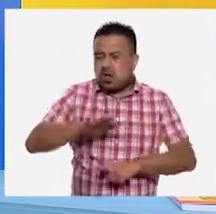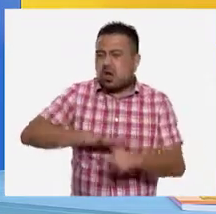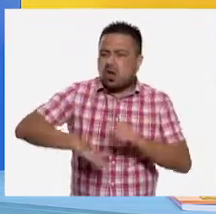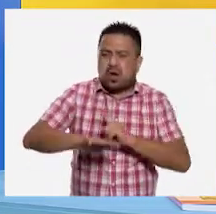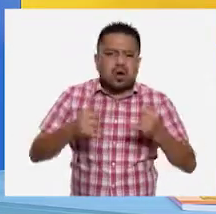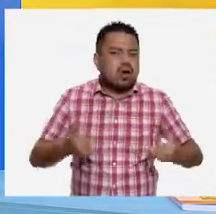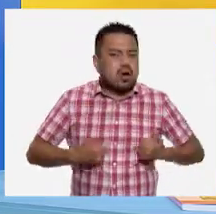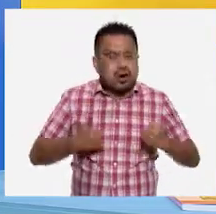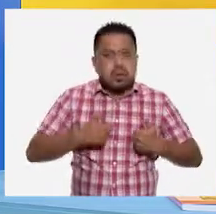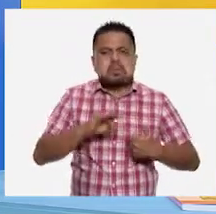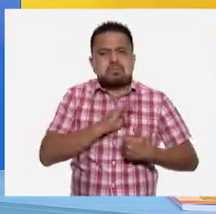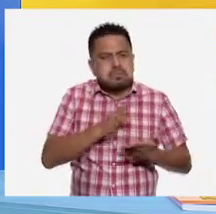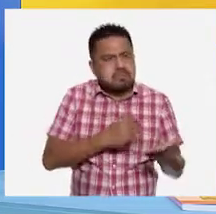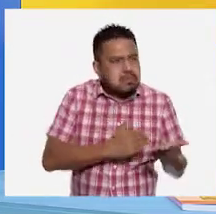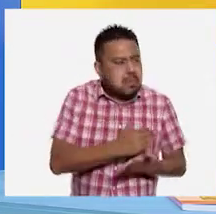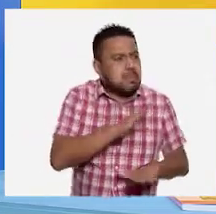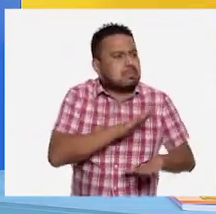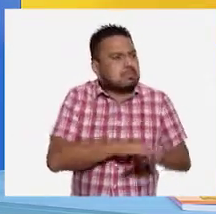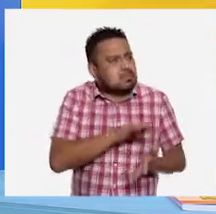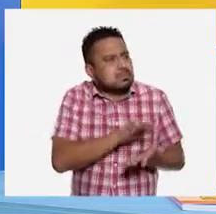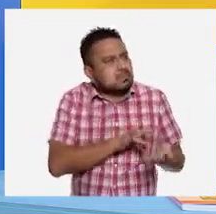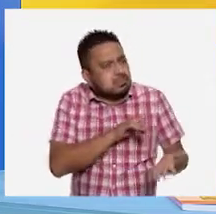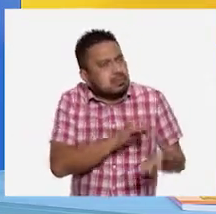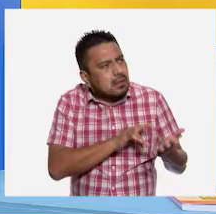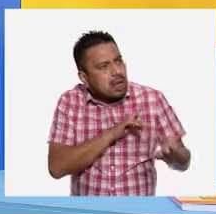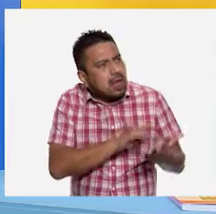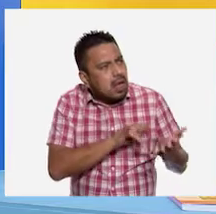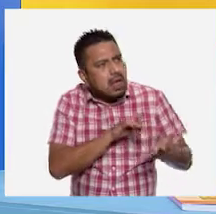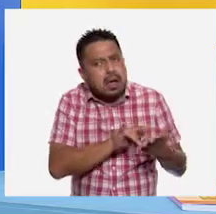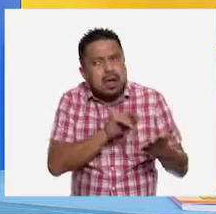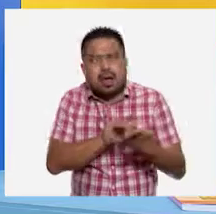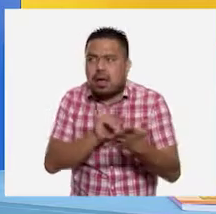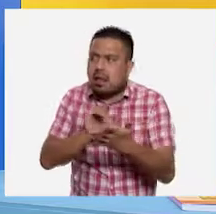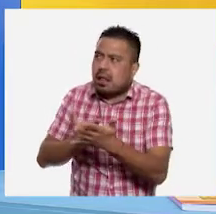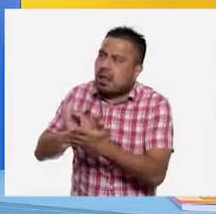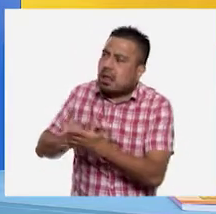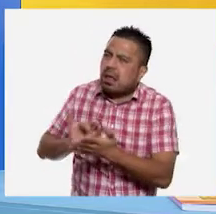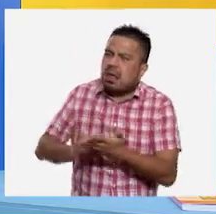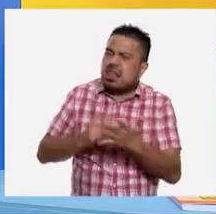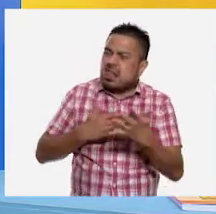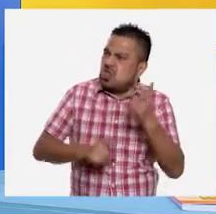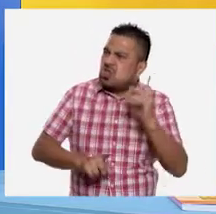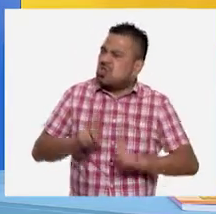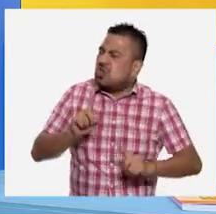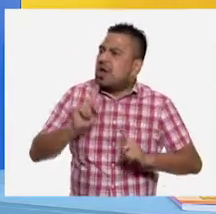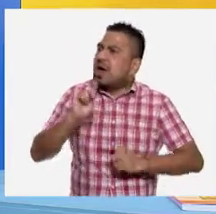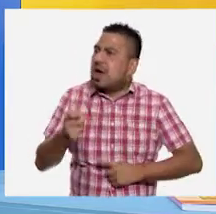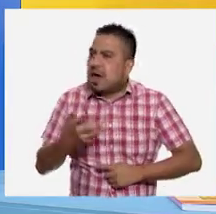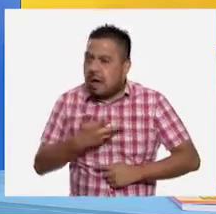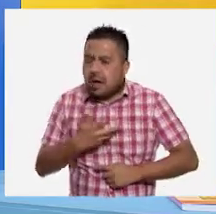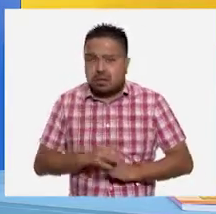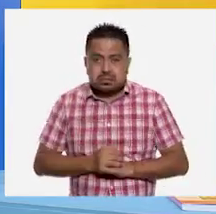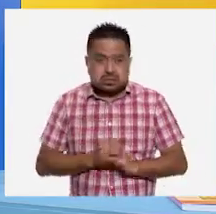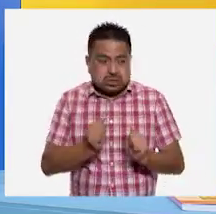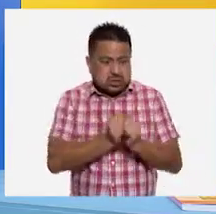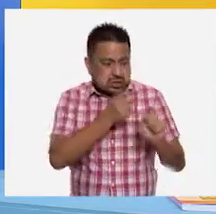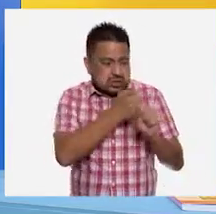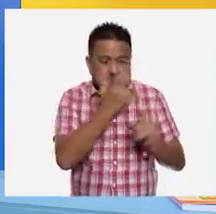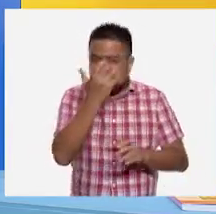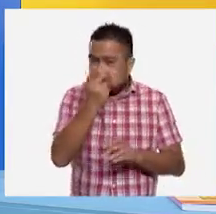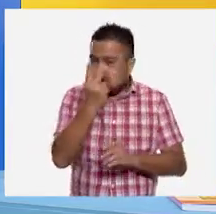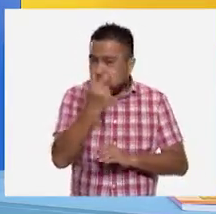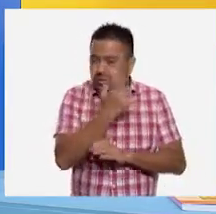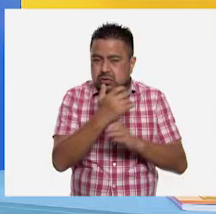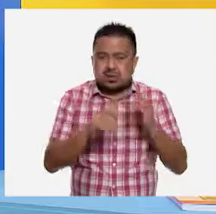jóvenes tuvieran acceso a más información y más elementos para expresar sus inquietudes. De tal forma que con estas dos